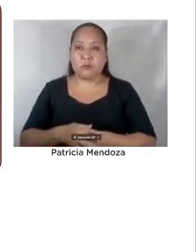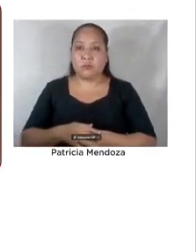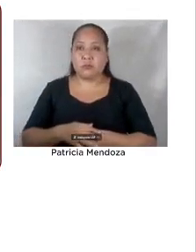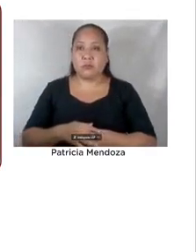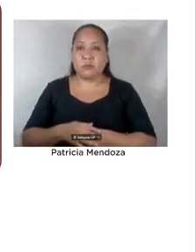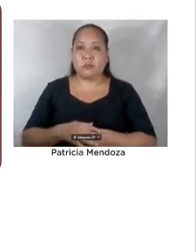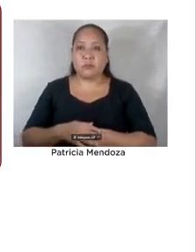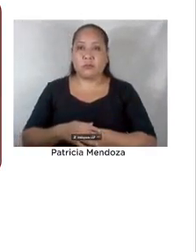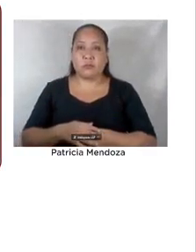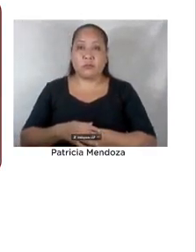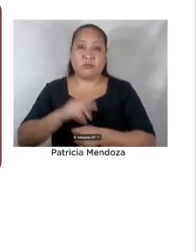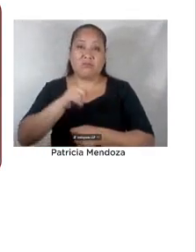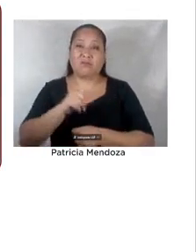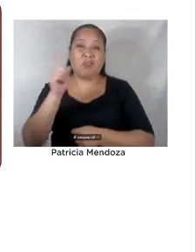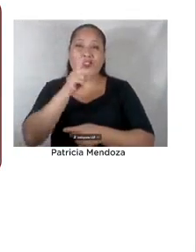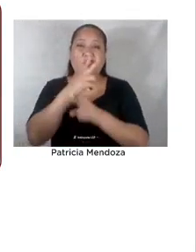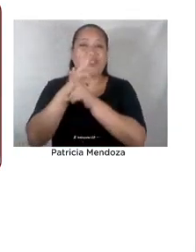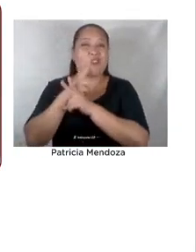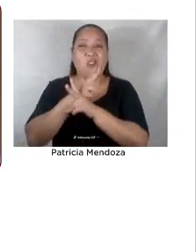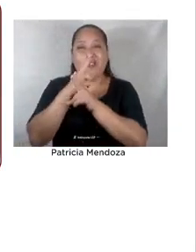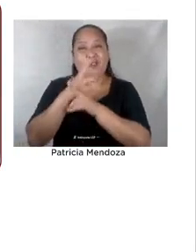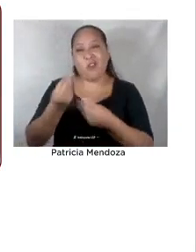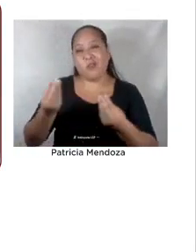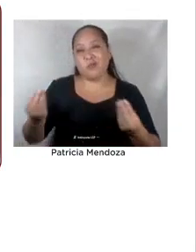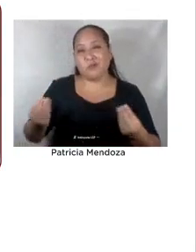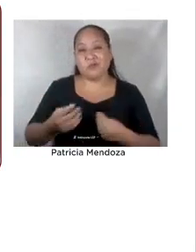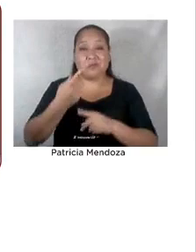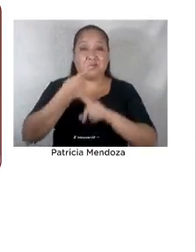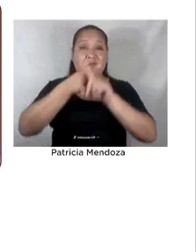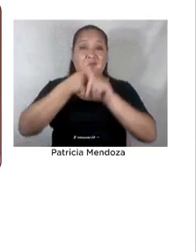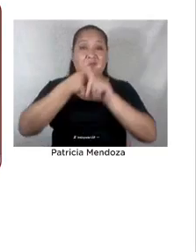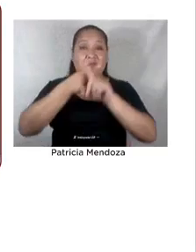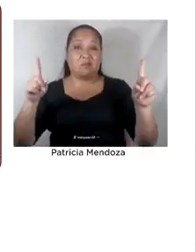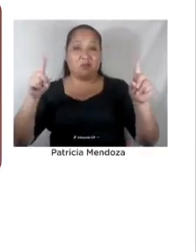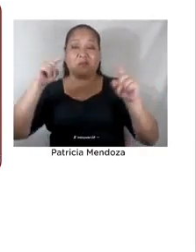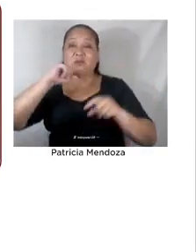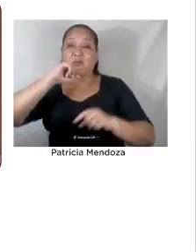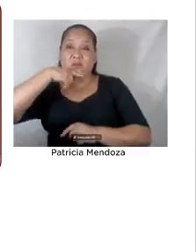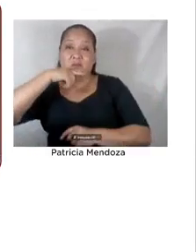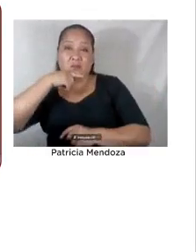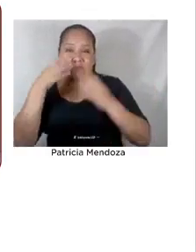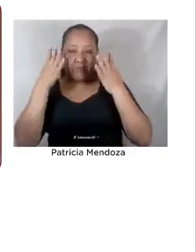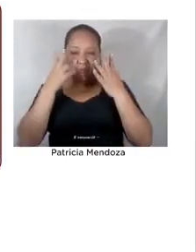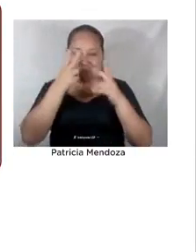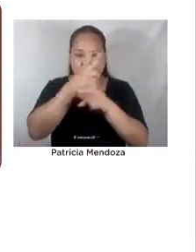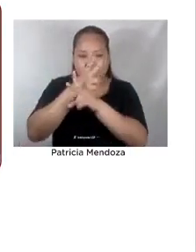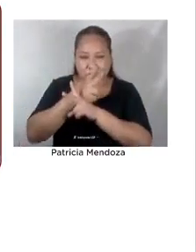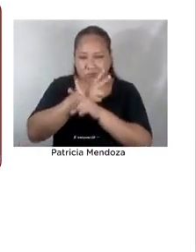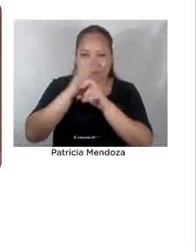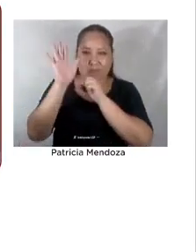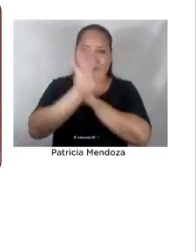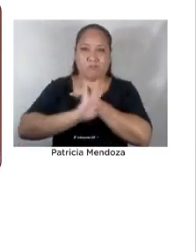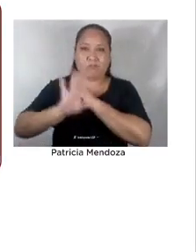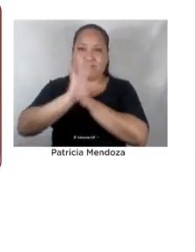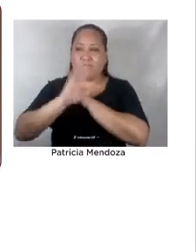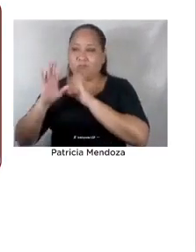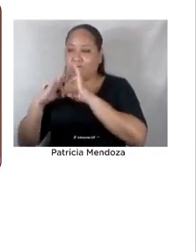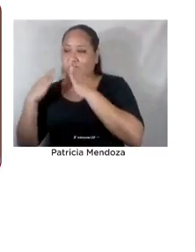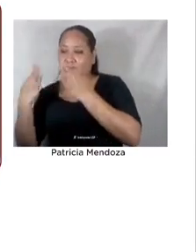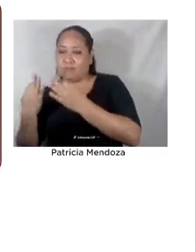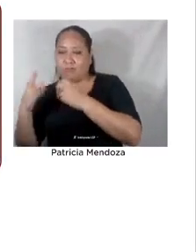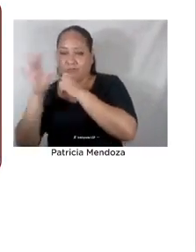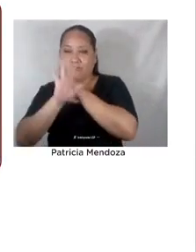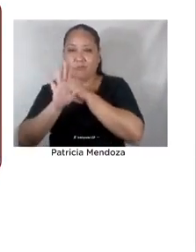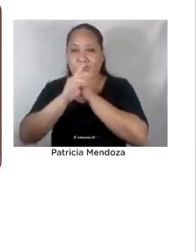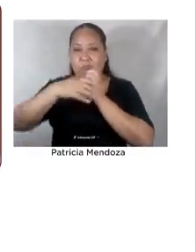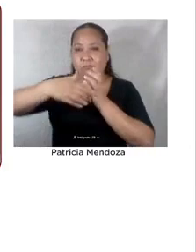tienden a ser más descuidados, en cambio las mujeres son más cuidadosas en la protección de su familia, y